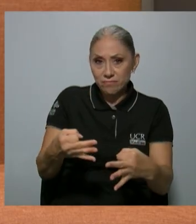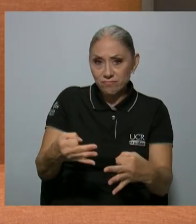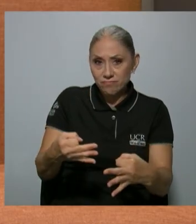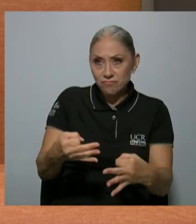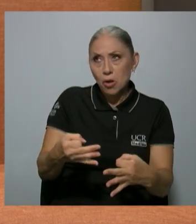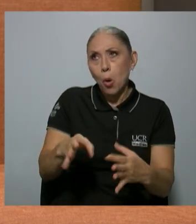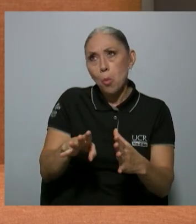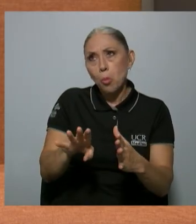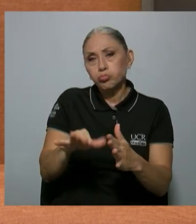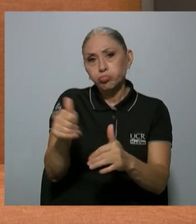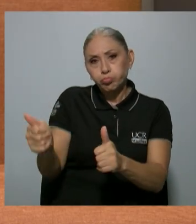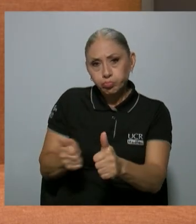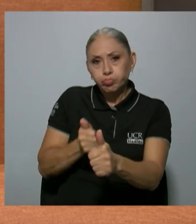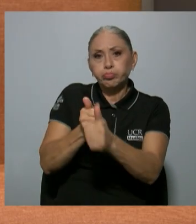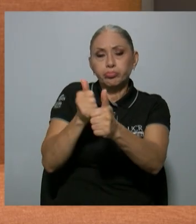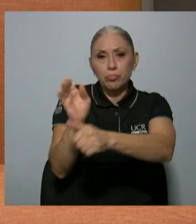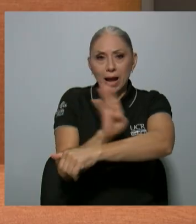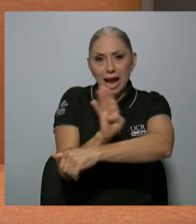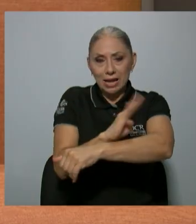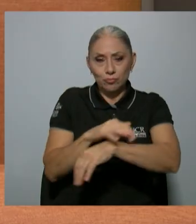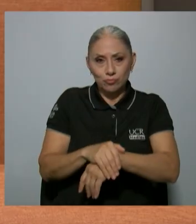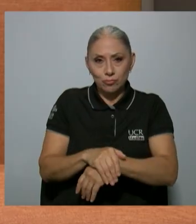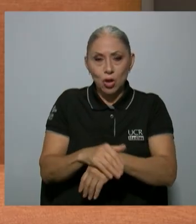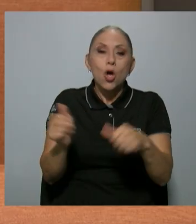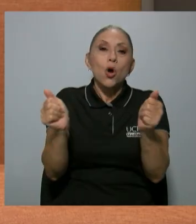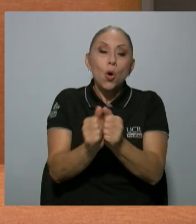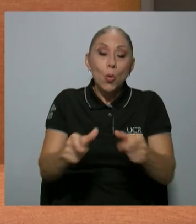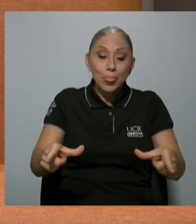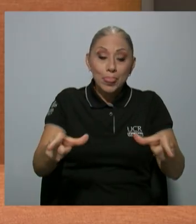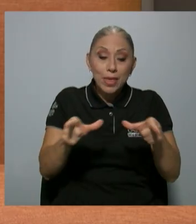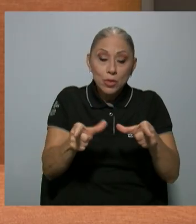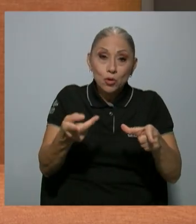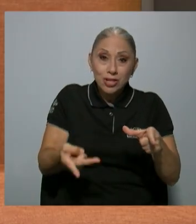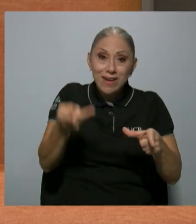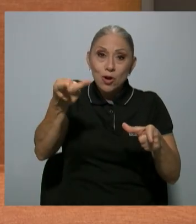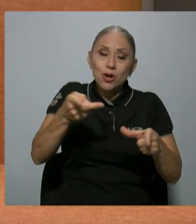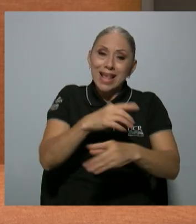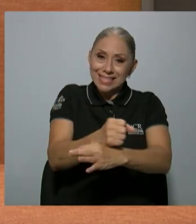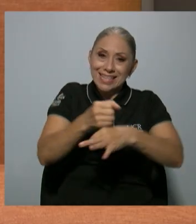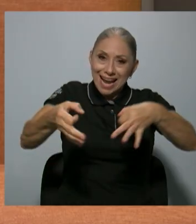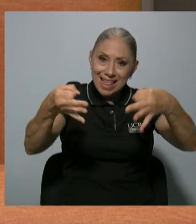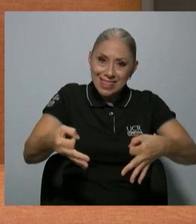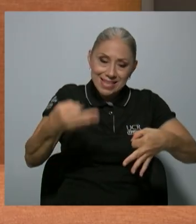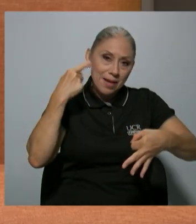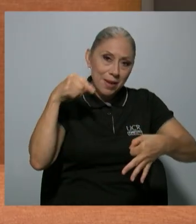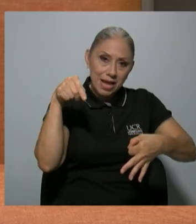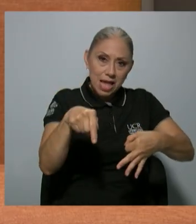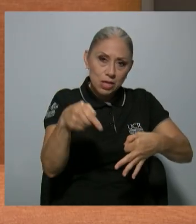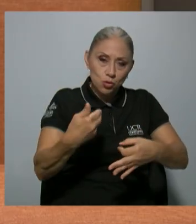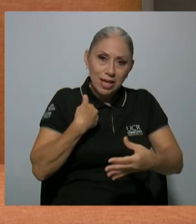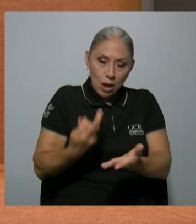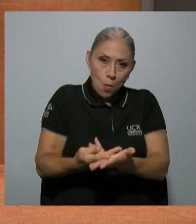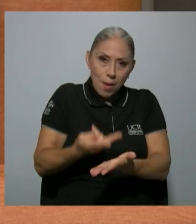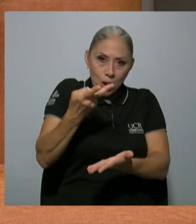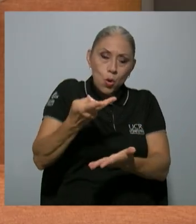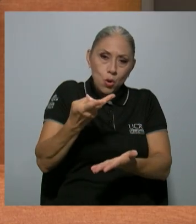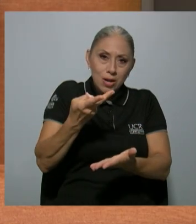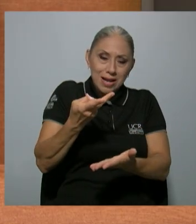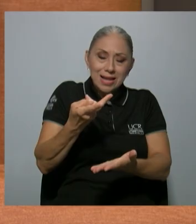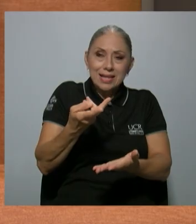bancaria, digamos. Se garantiza por medio de títulos de valor para que tenga pues un valor sin